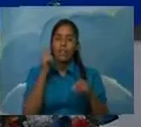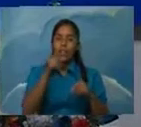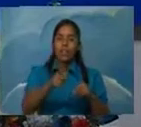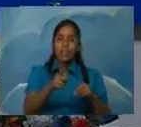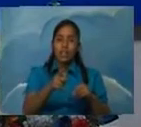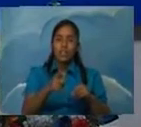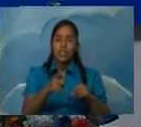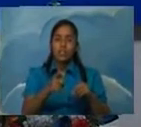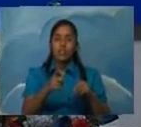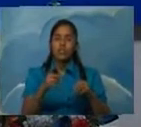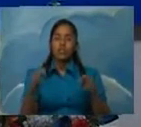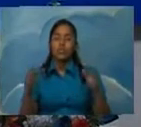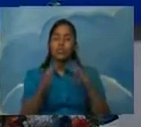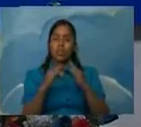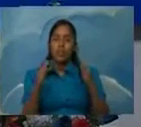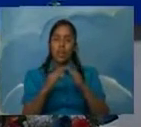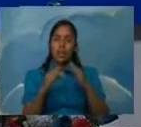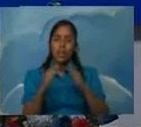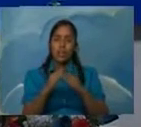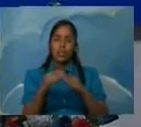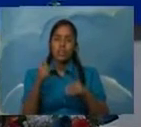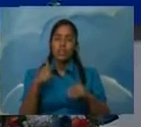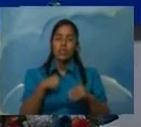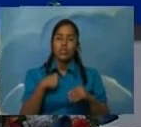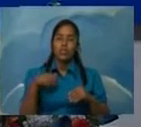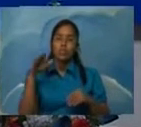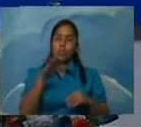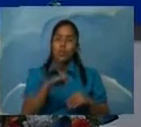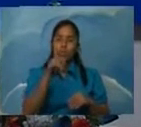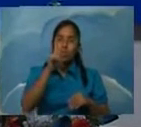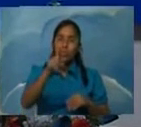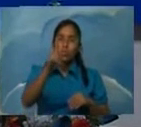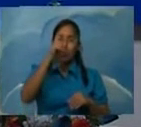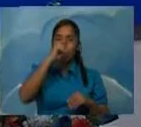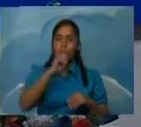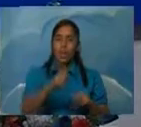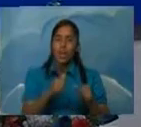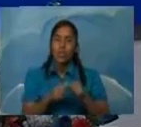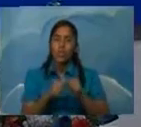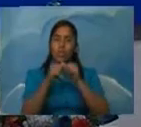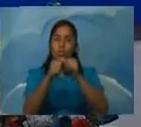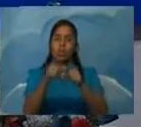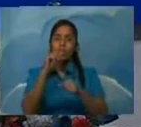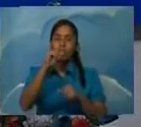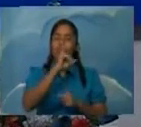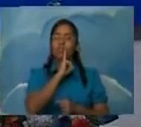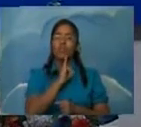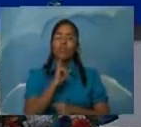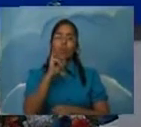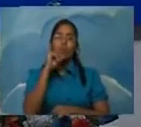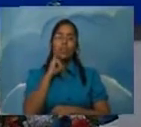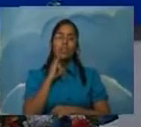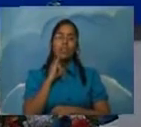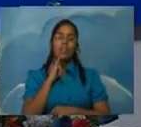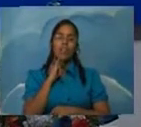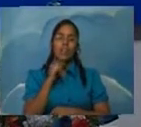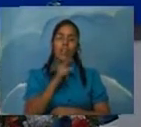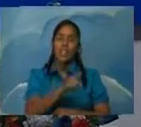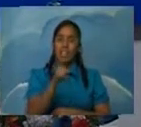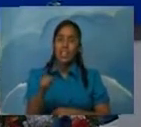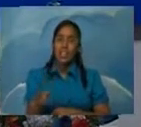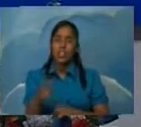sus casas. Yo estuve un año continuo allá en Israel. Ellos